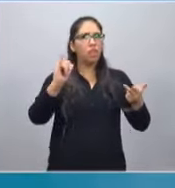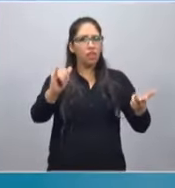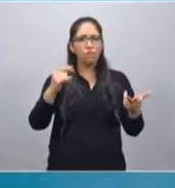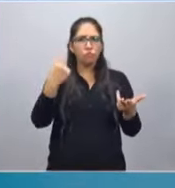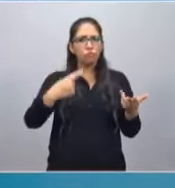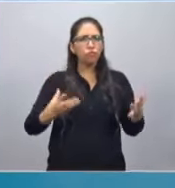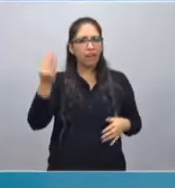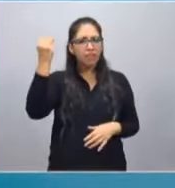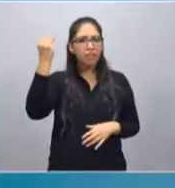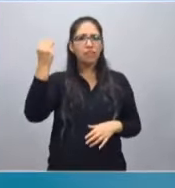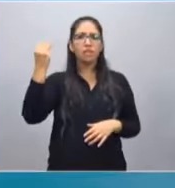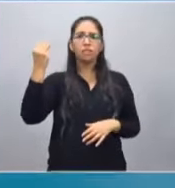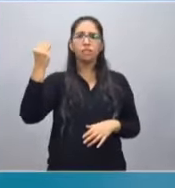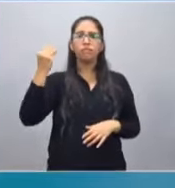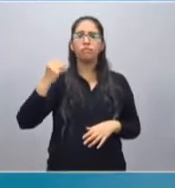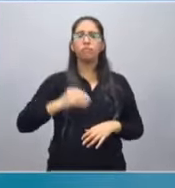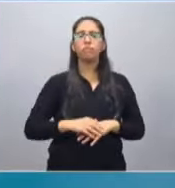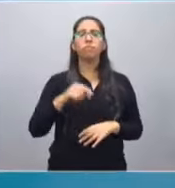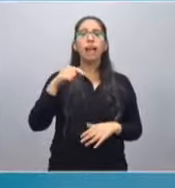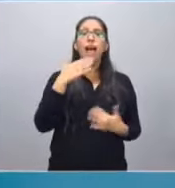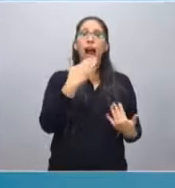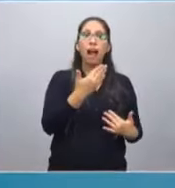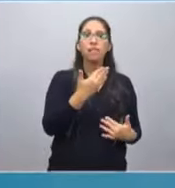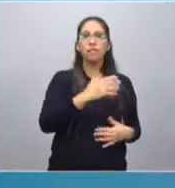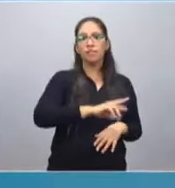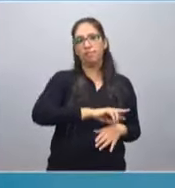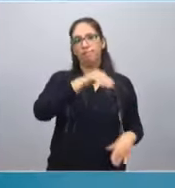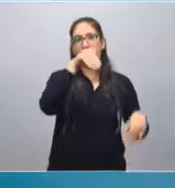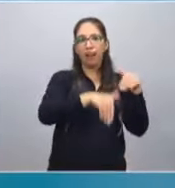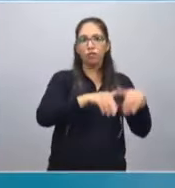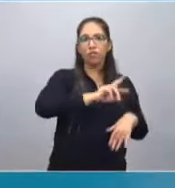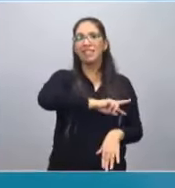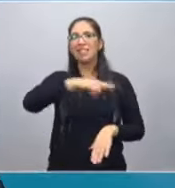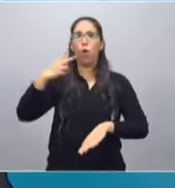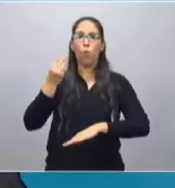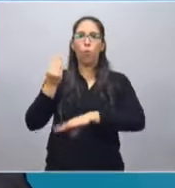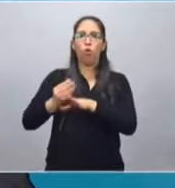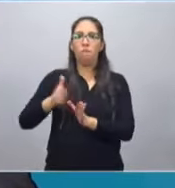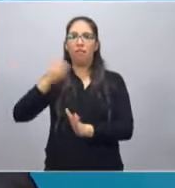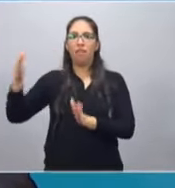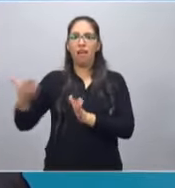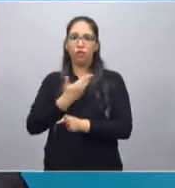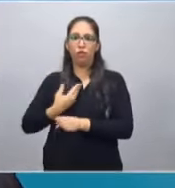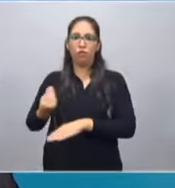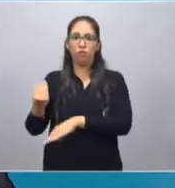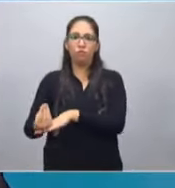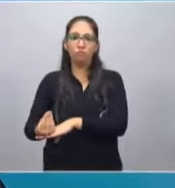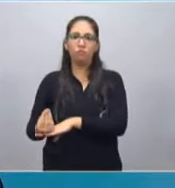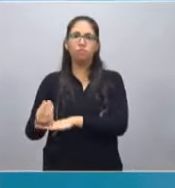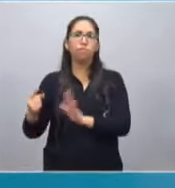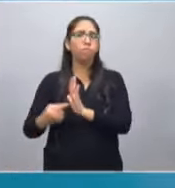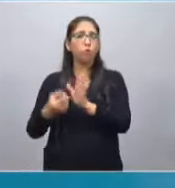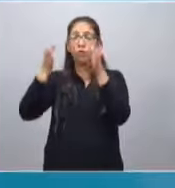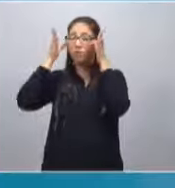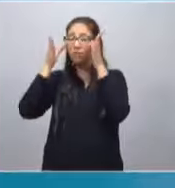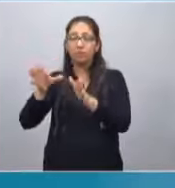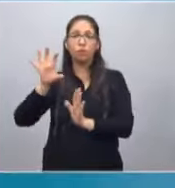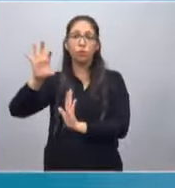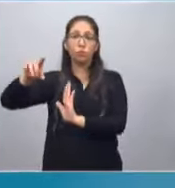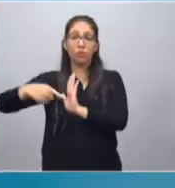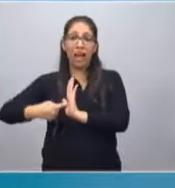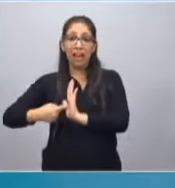nuevo en un segundo mandato en la gobernación que un eje central de nuestra comprensión de nuestra provincia de Buenos Aires